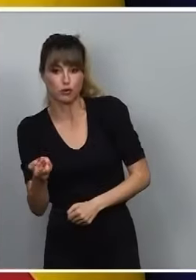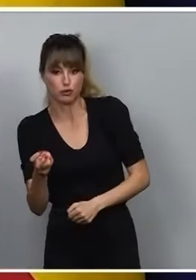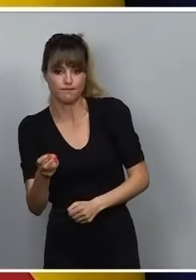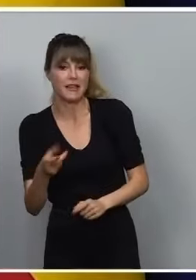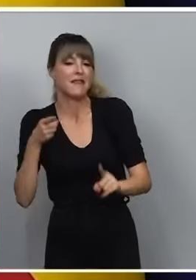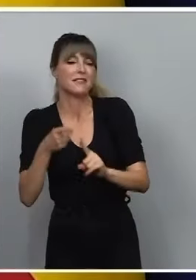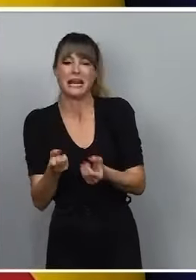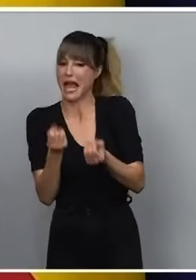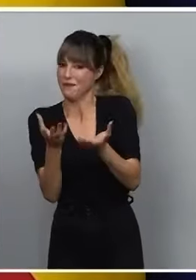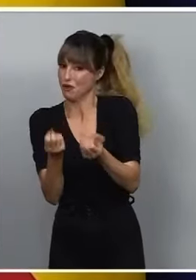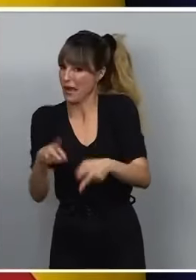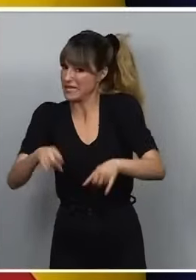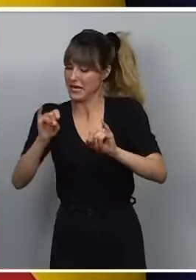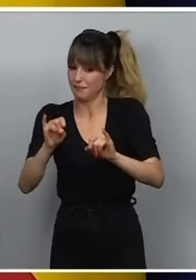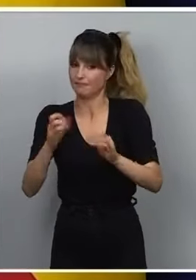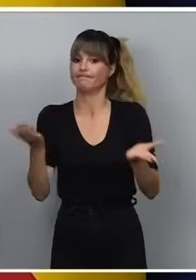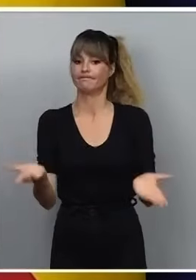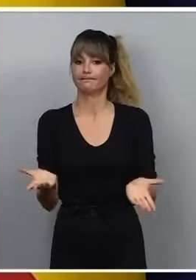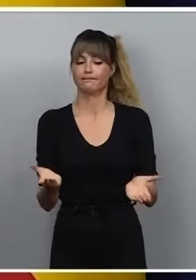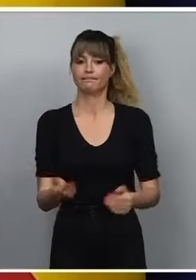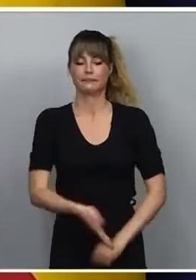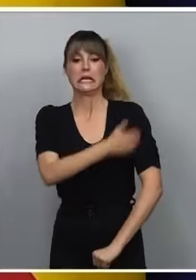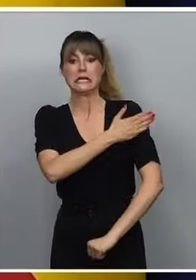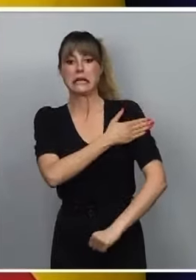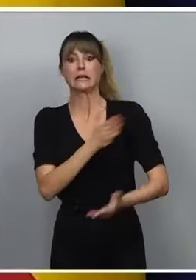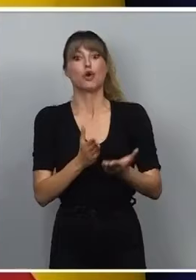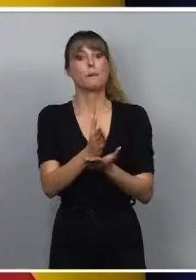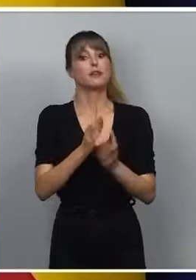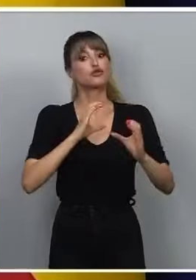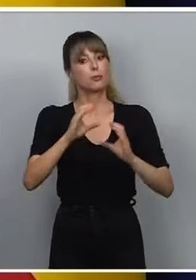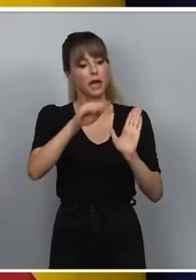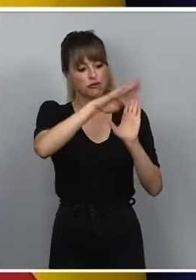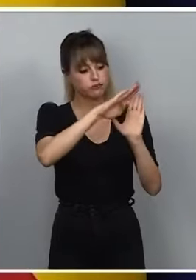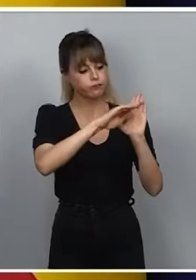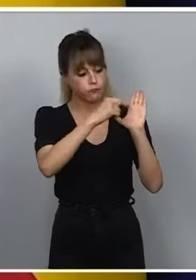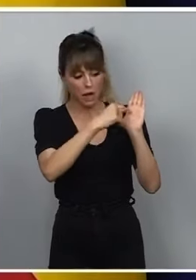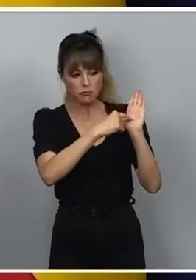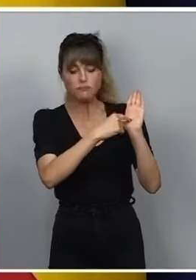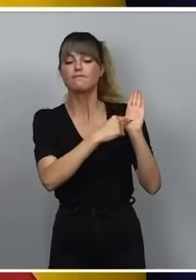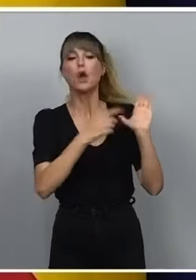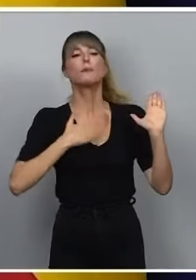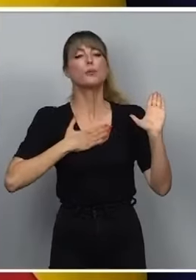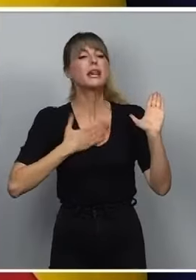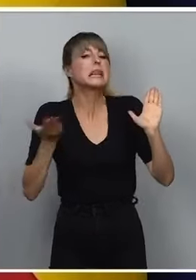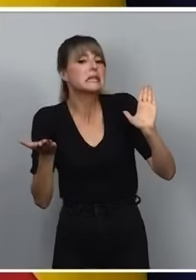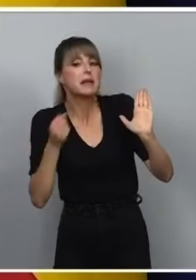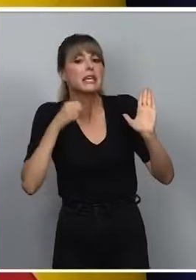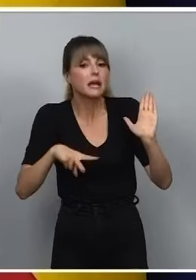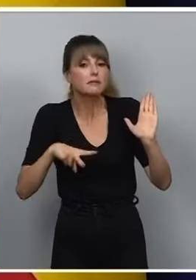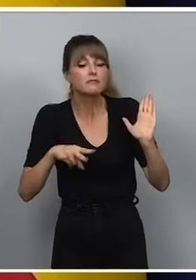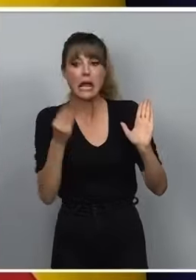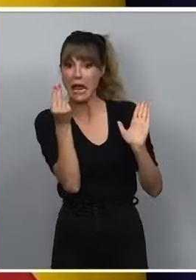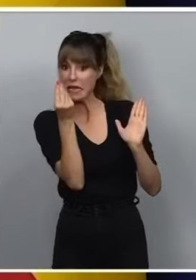informar. Para iso, se creará un registro de medios de comunicación en el que se disponga da información pública sobre a súa propiedade e a inversión